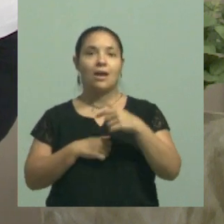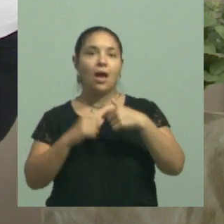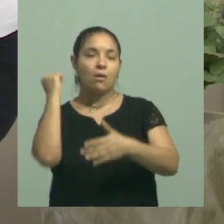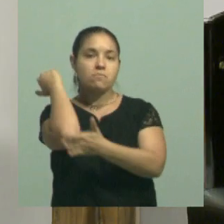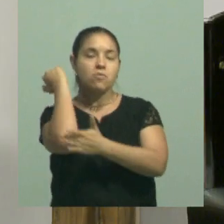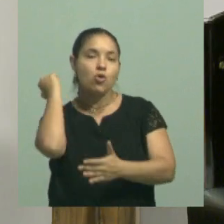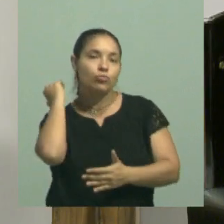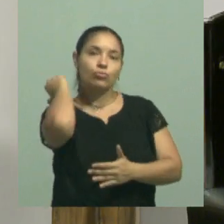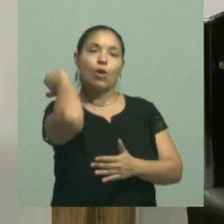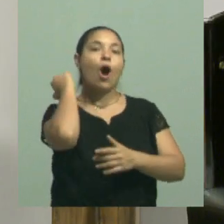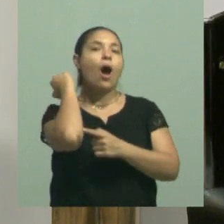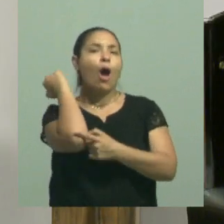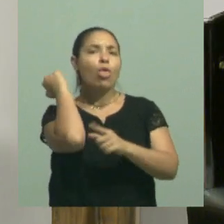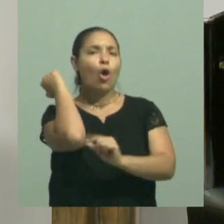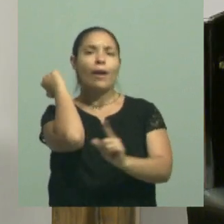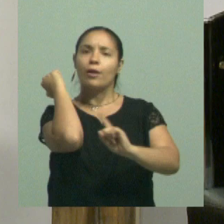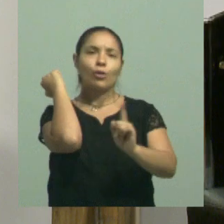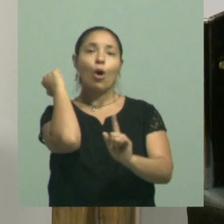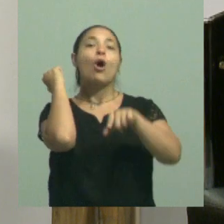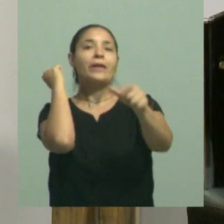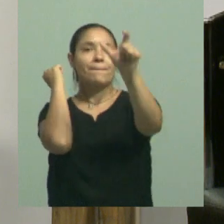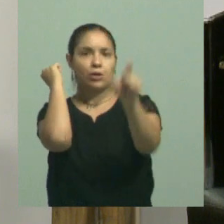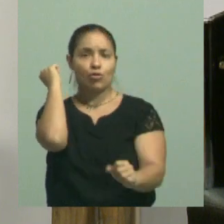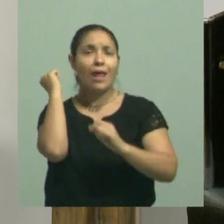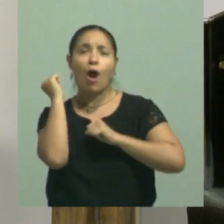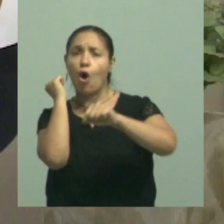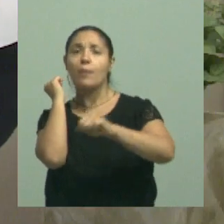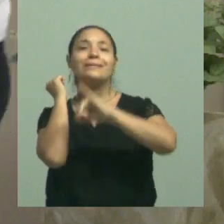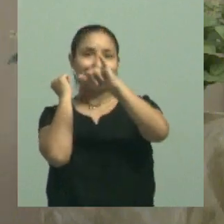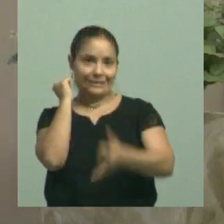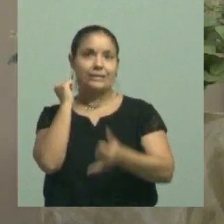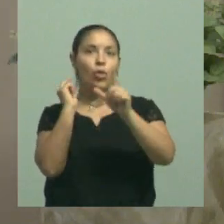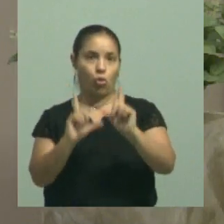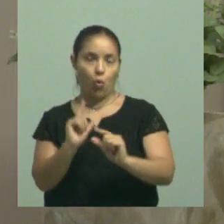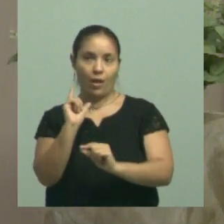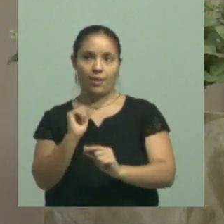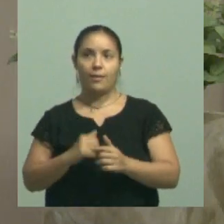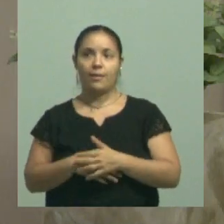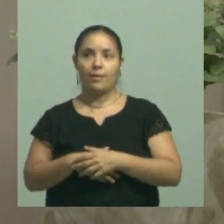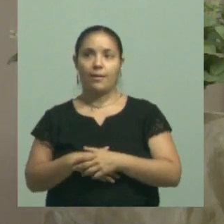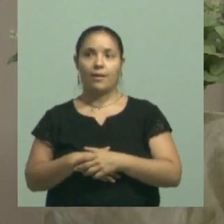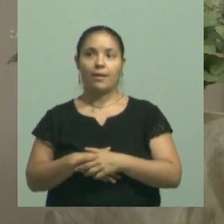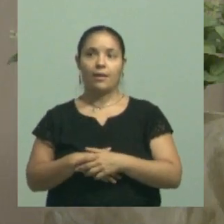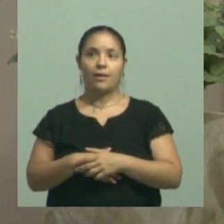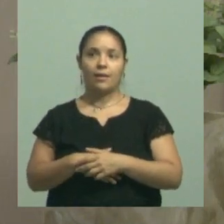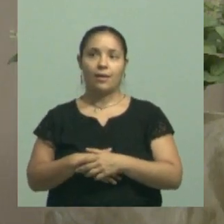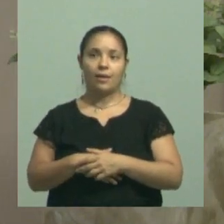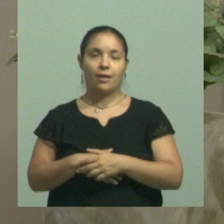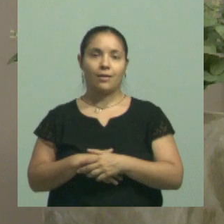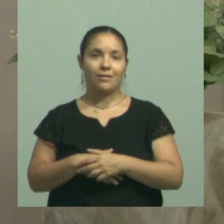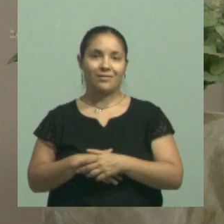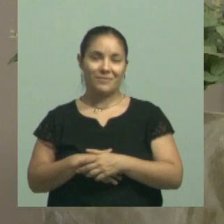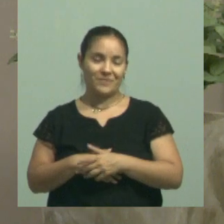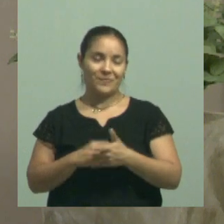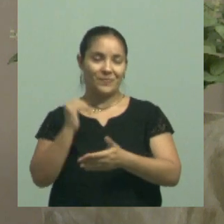puede ser utilizado para la defensa sí o sí. Totalmente. Claro. Lo podemos usar. Entonces, cuando ella viene, yo directamente subo. Ah, ahí.